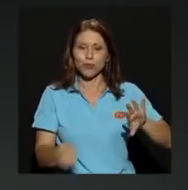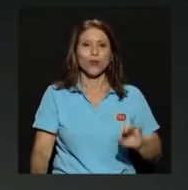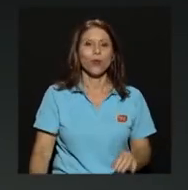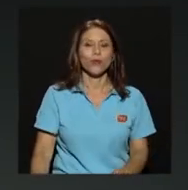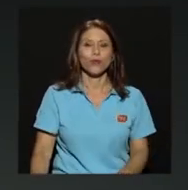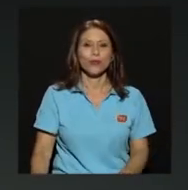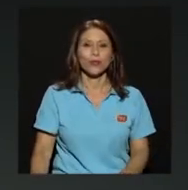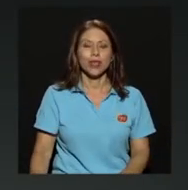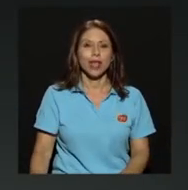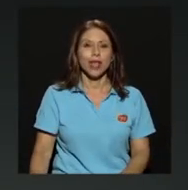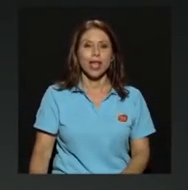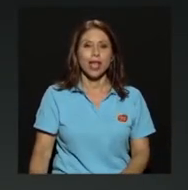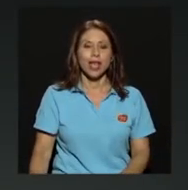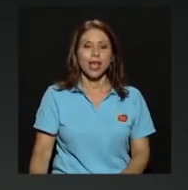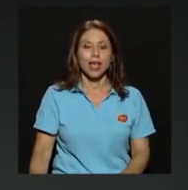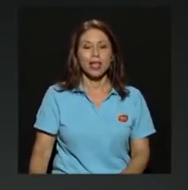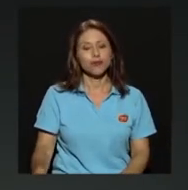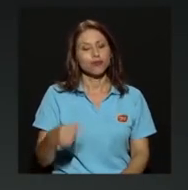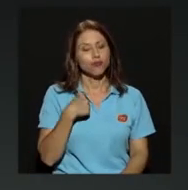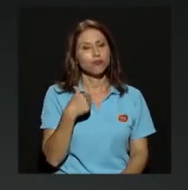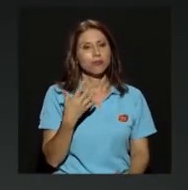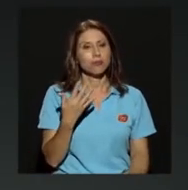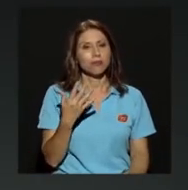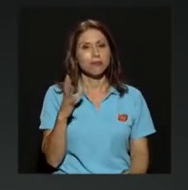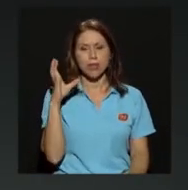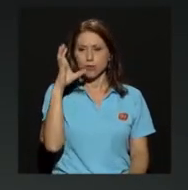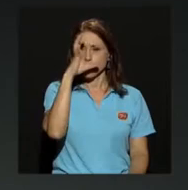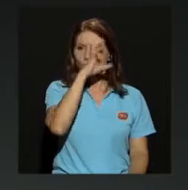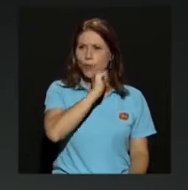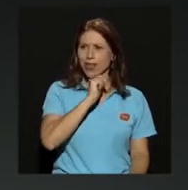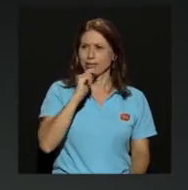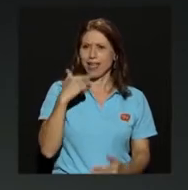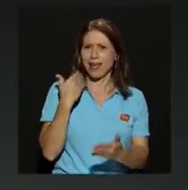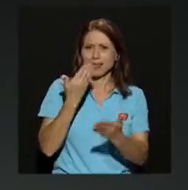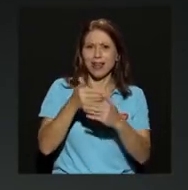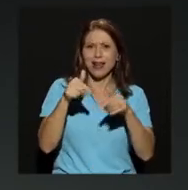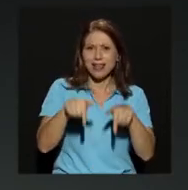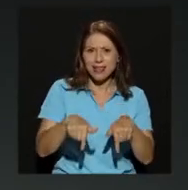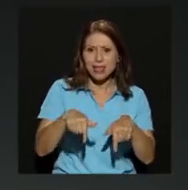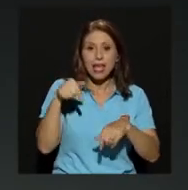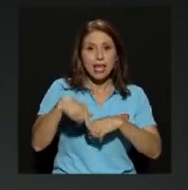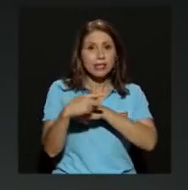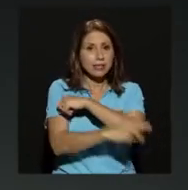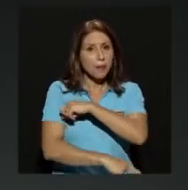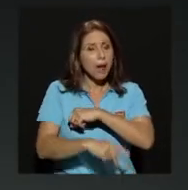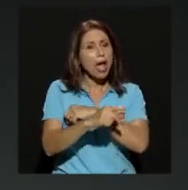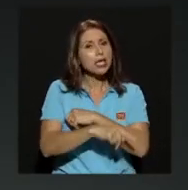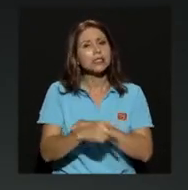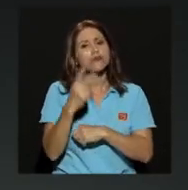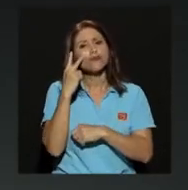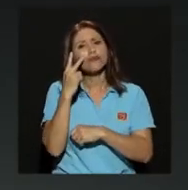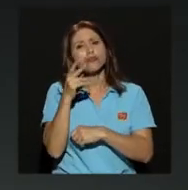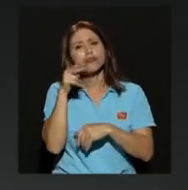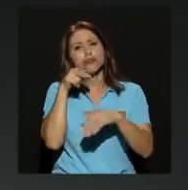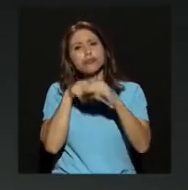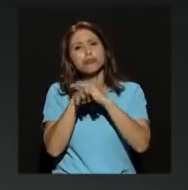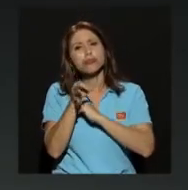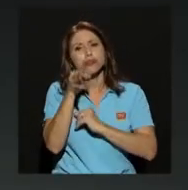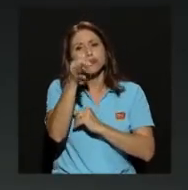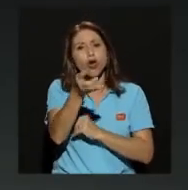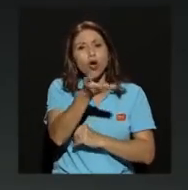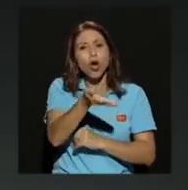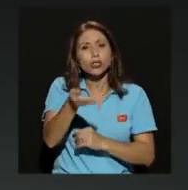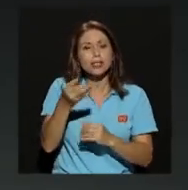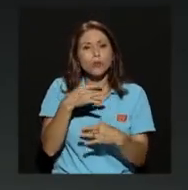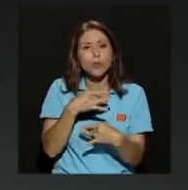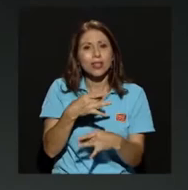me encontré que este país miraba hacia cosas muy interesantes y en